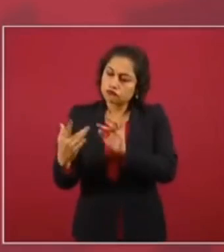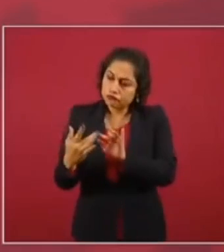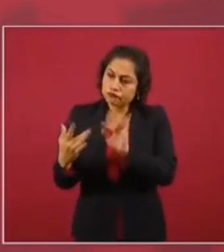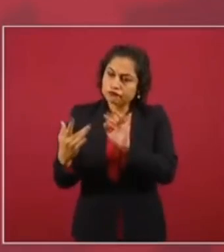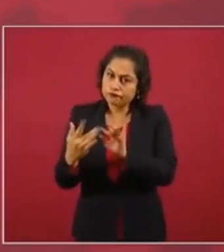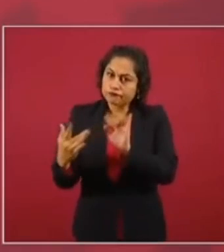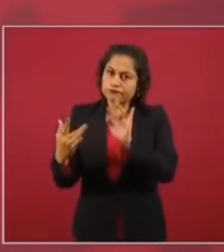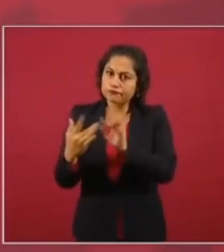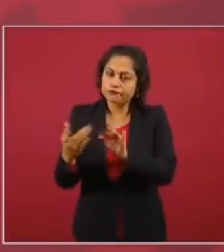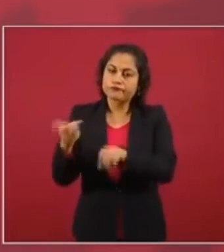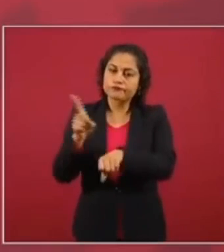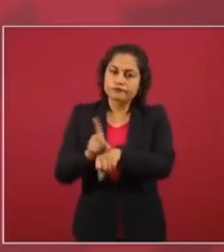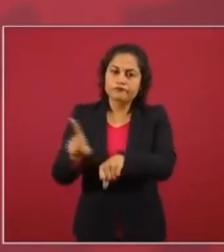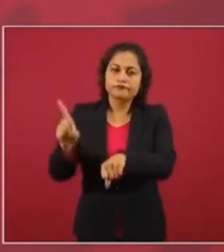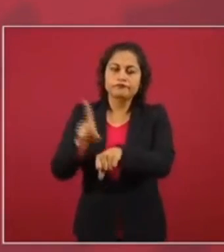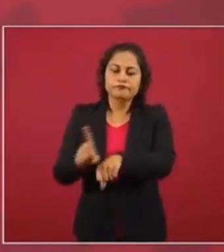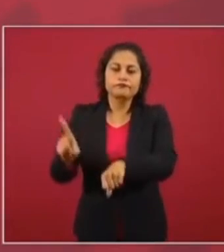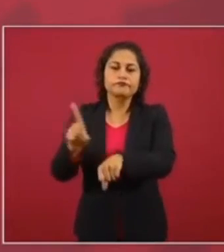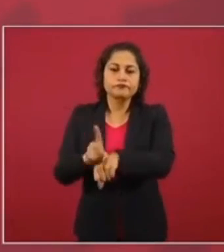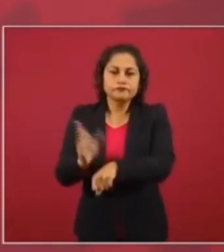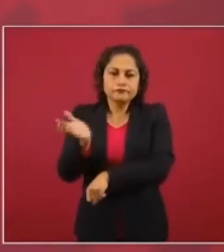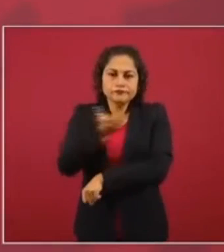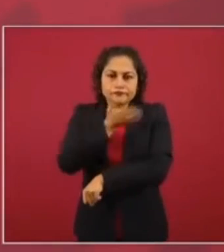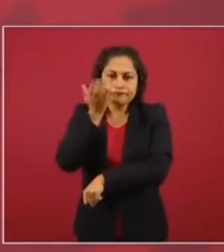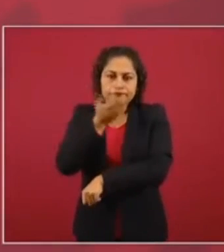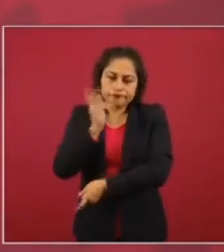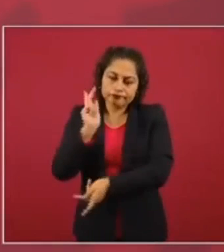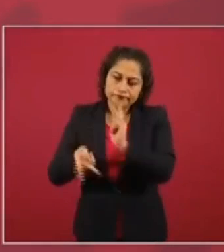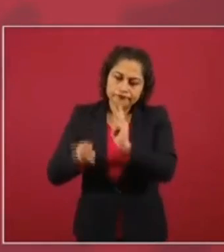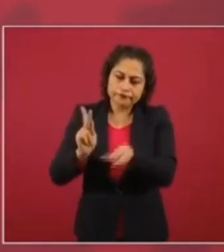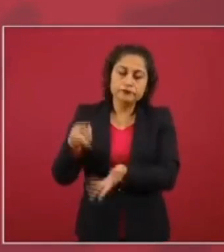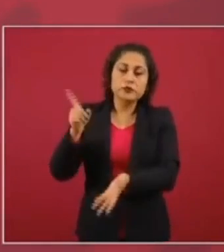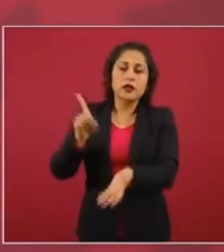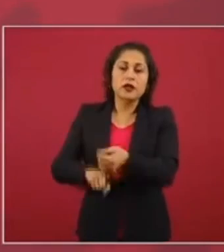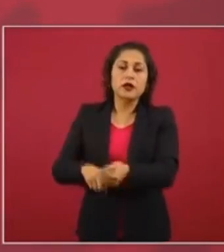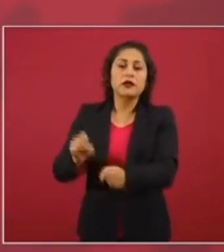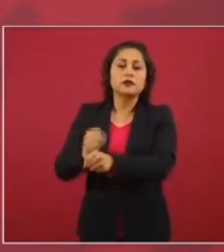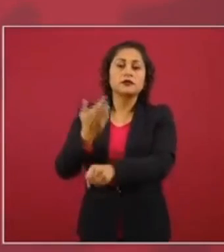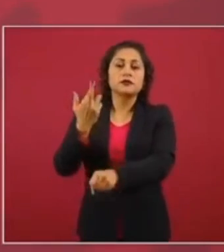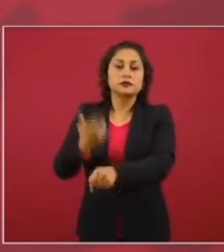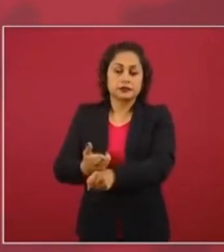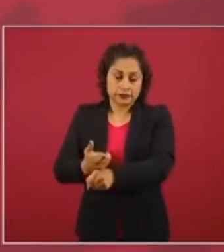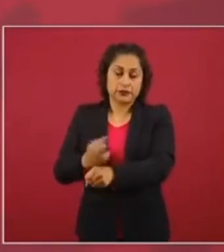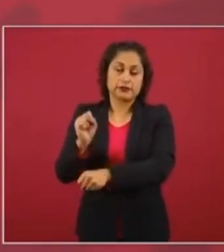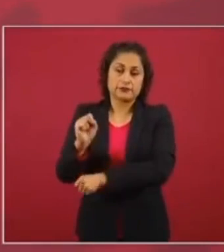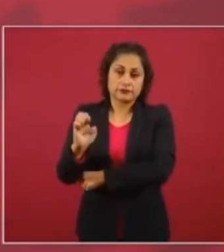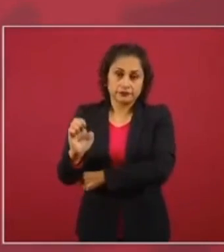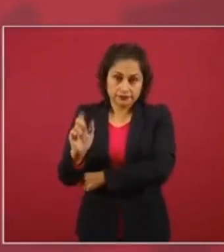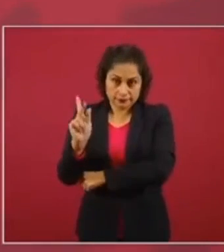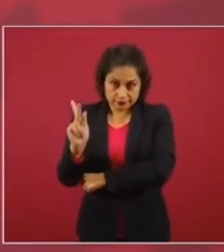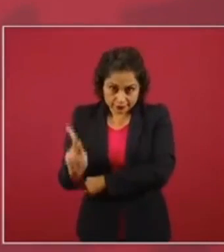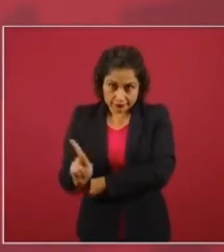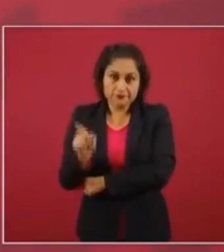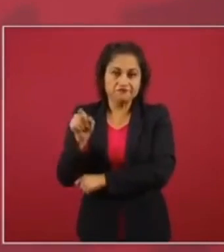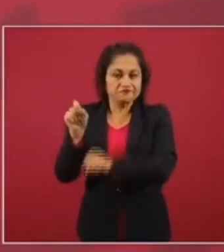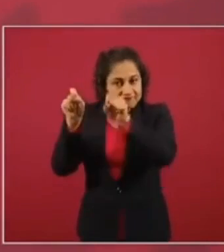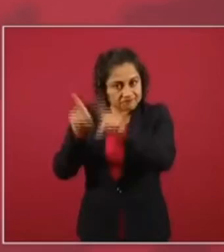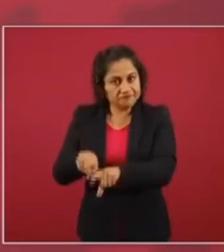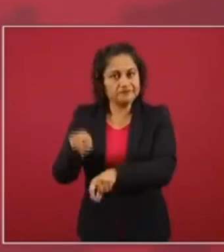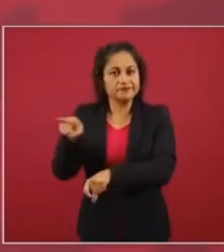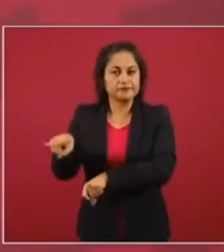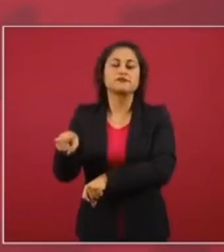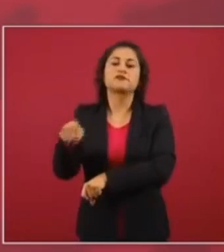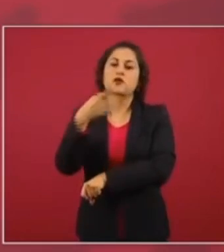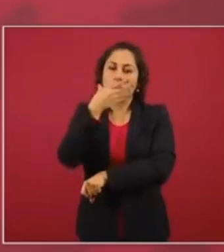cotidiana, casi, con la Secretaría de Educación Pública, a la que el propio secretario Moctezuma Barragán le da